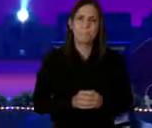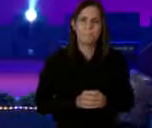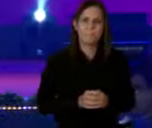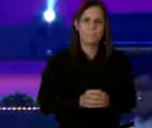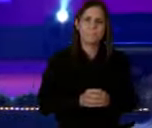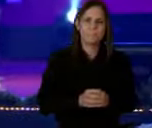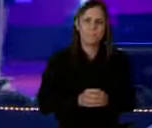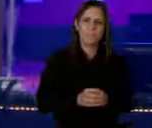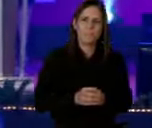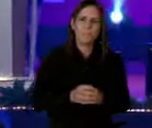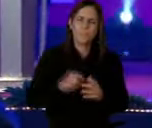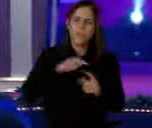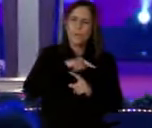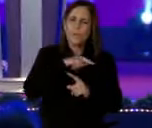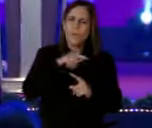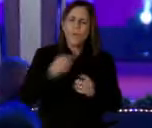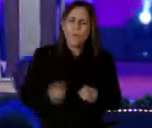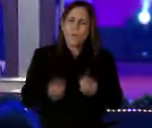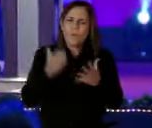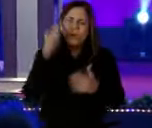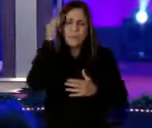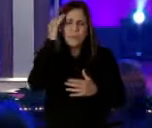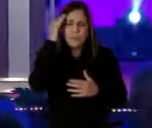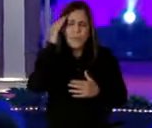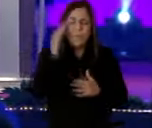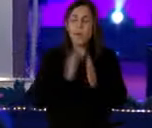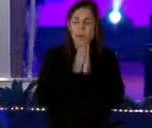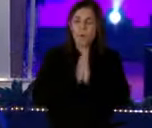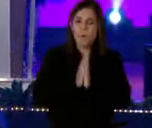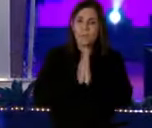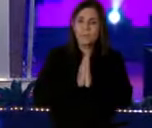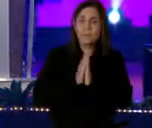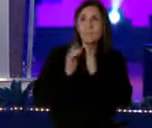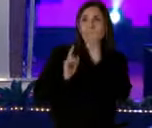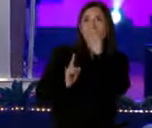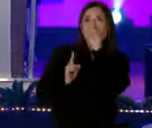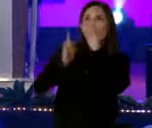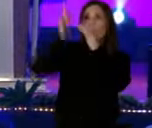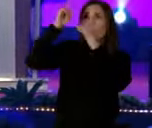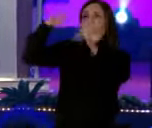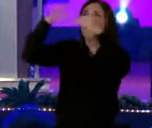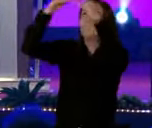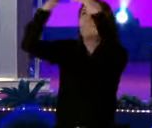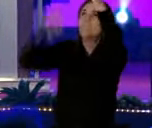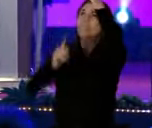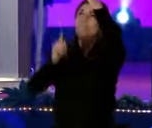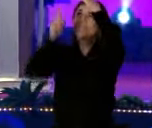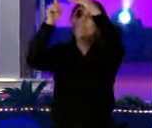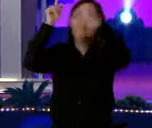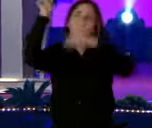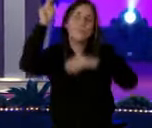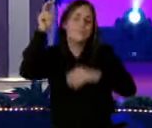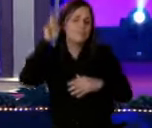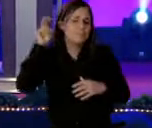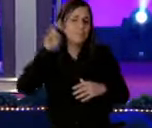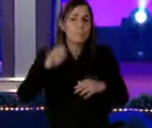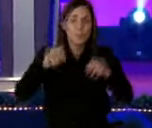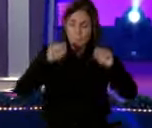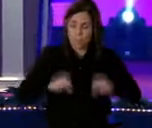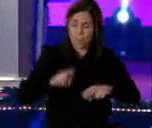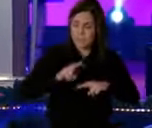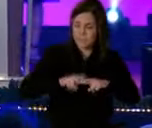¿Cuántos saben que esa oración llegó? Seguimos orando y seguimos creyendo y confiando en esa oración. Pueden tomar asiento,